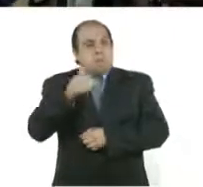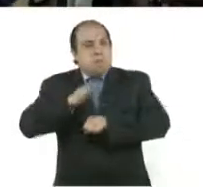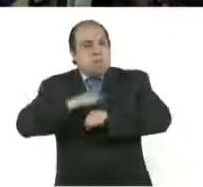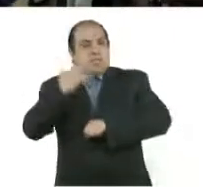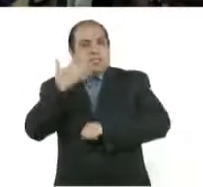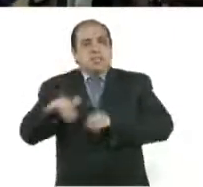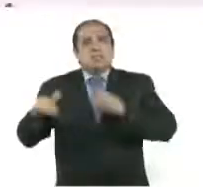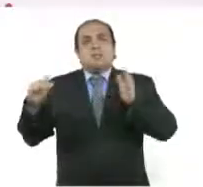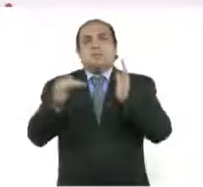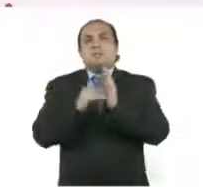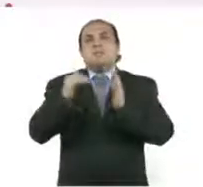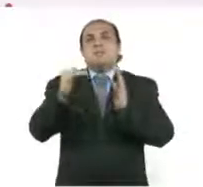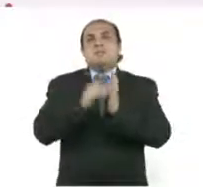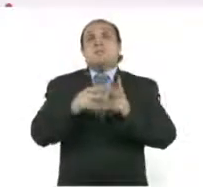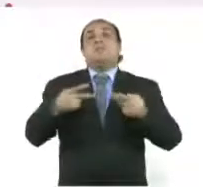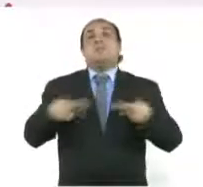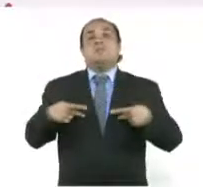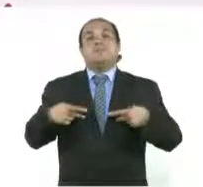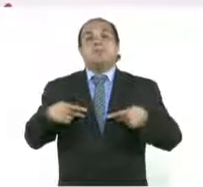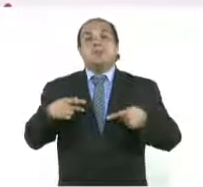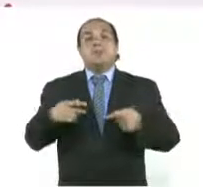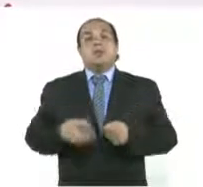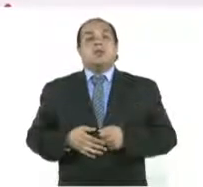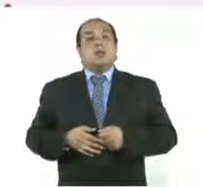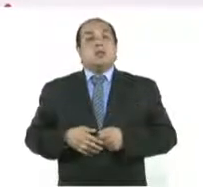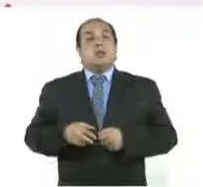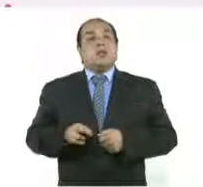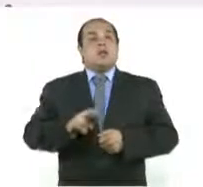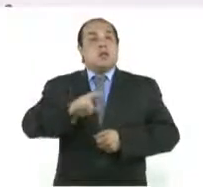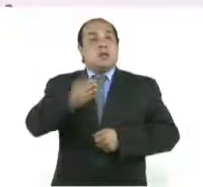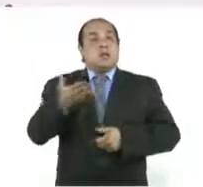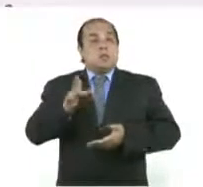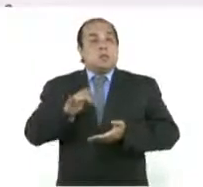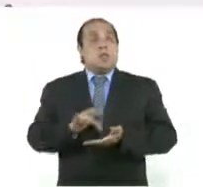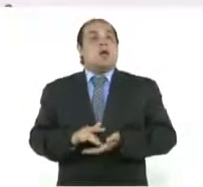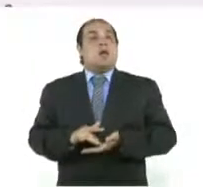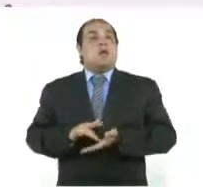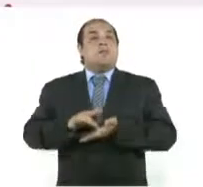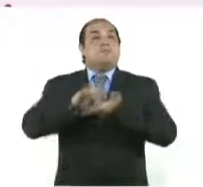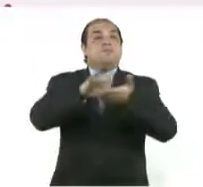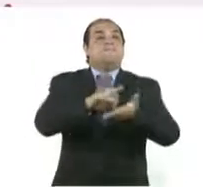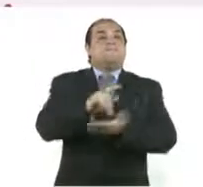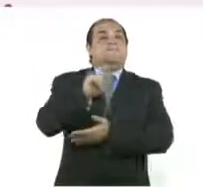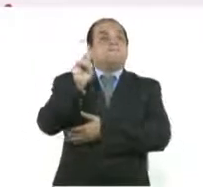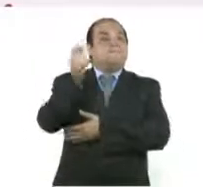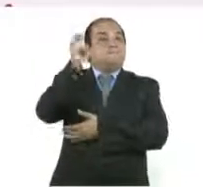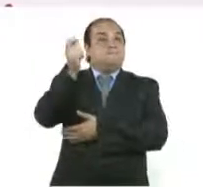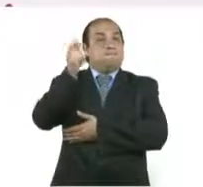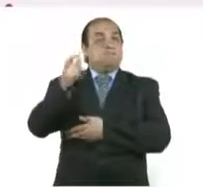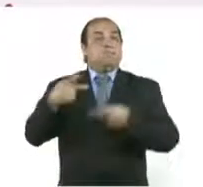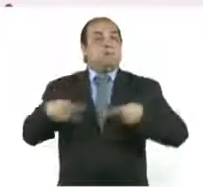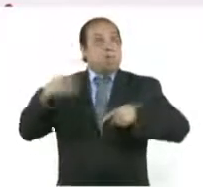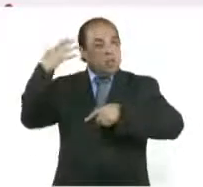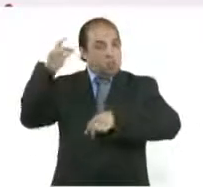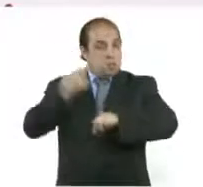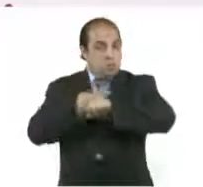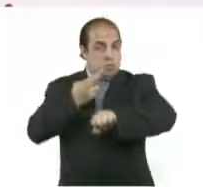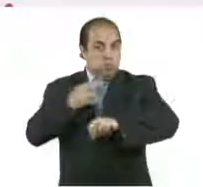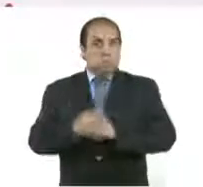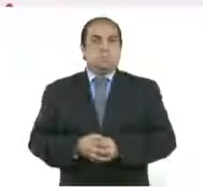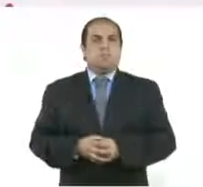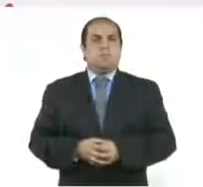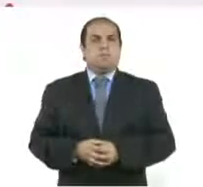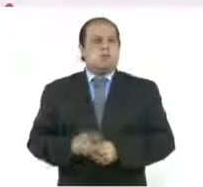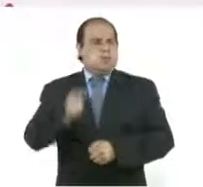de personas quienes reciben este apoyo de pensión de adulto mayor. No importa si